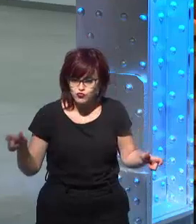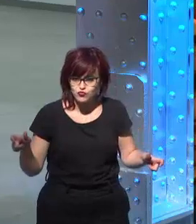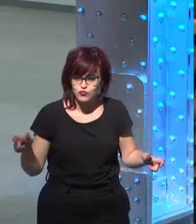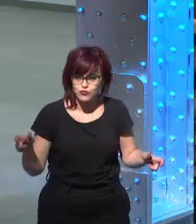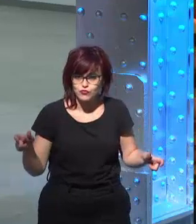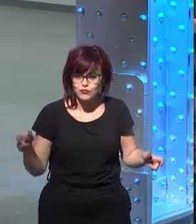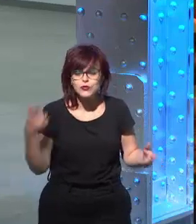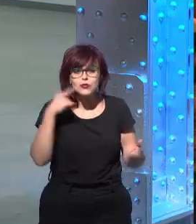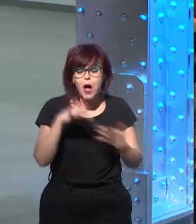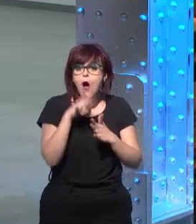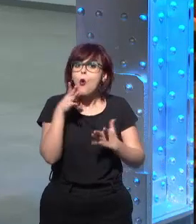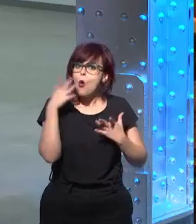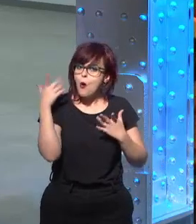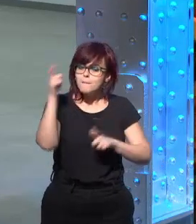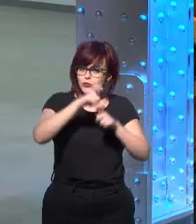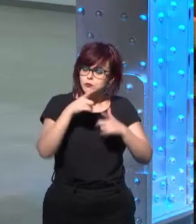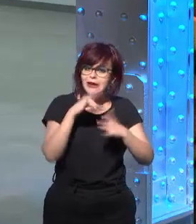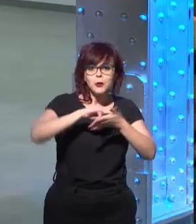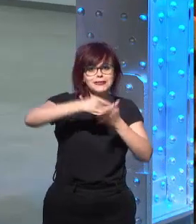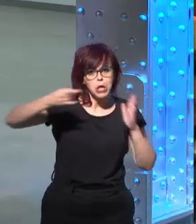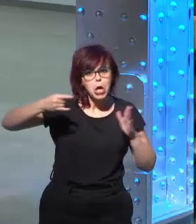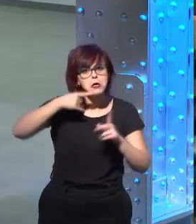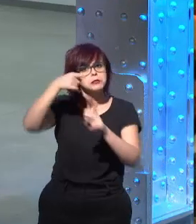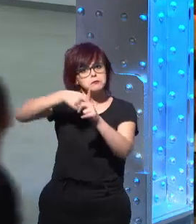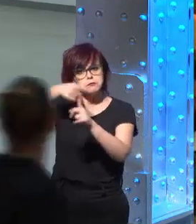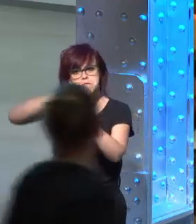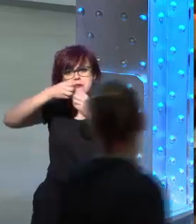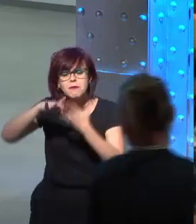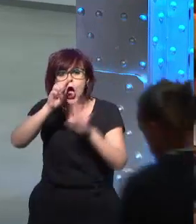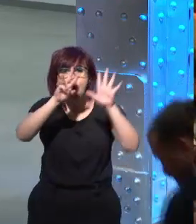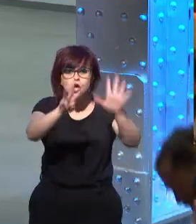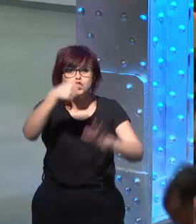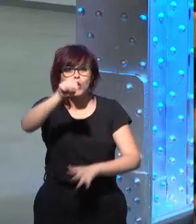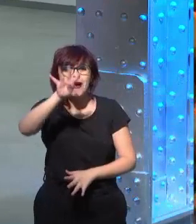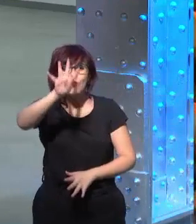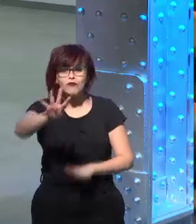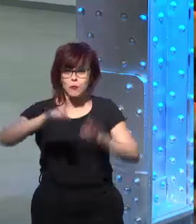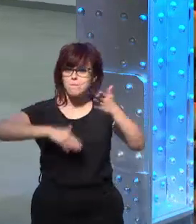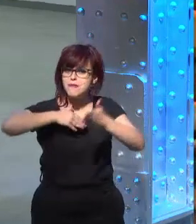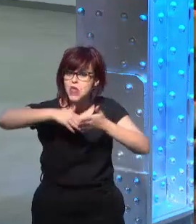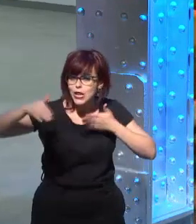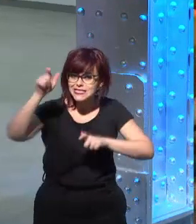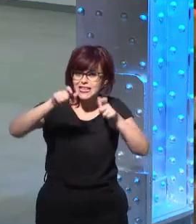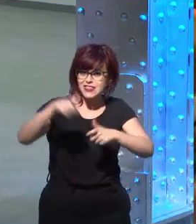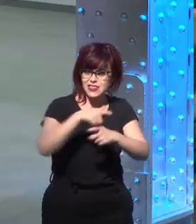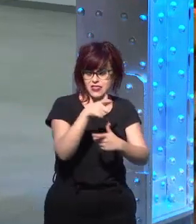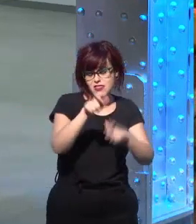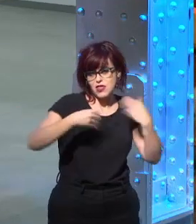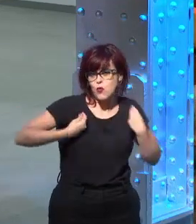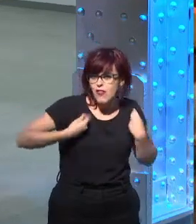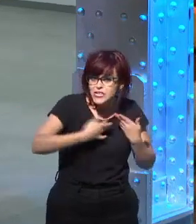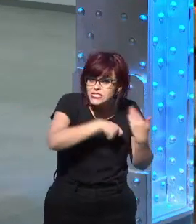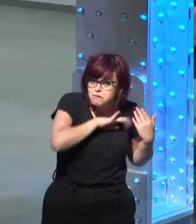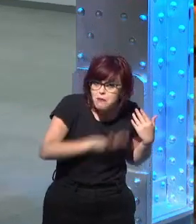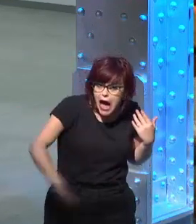hay muchos que están abrazando las nuevas tecnologías, pero hay 8,4 millones de ciudadanos en España